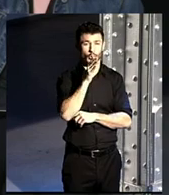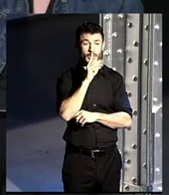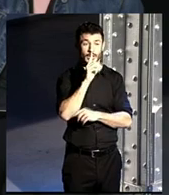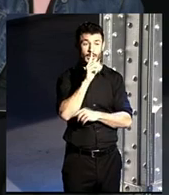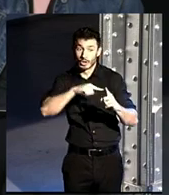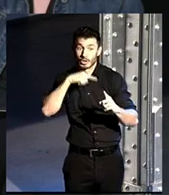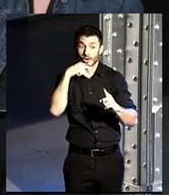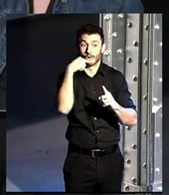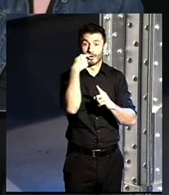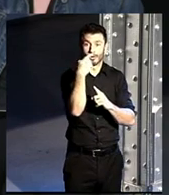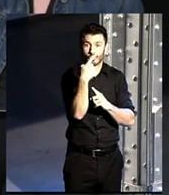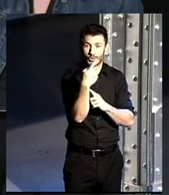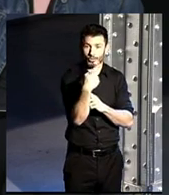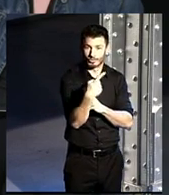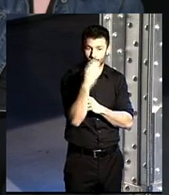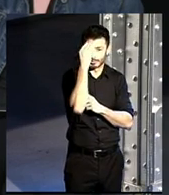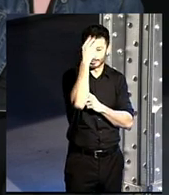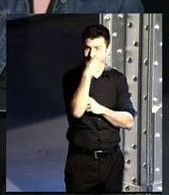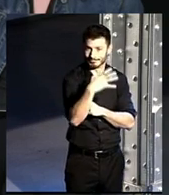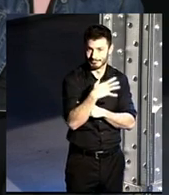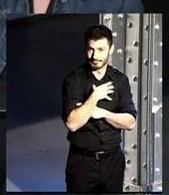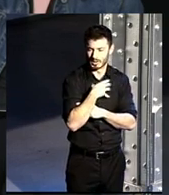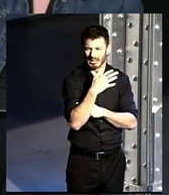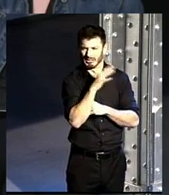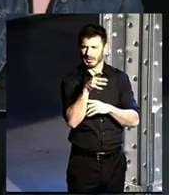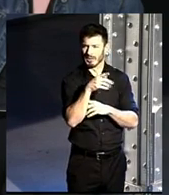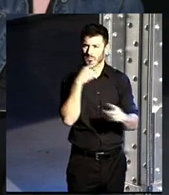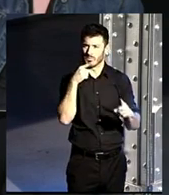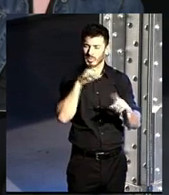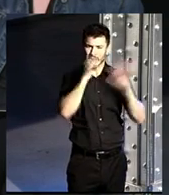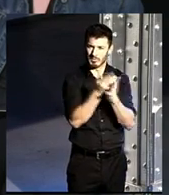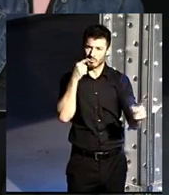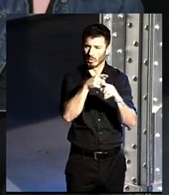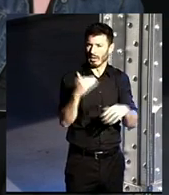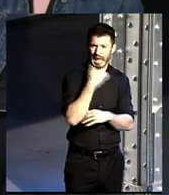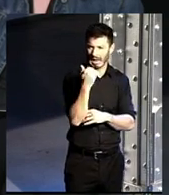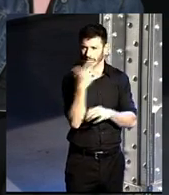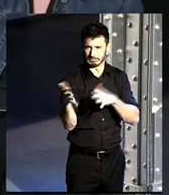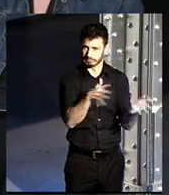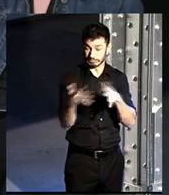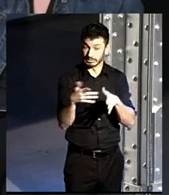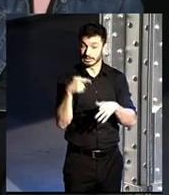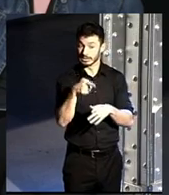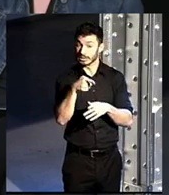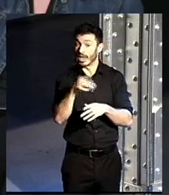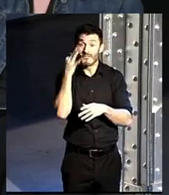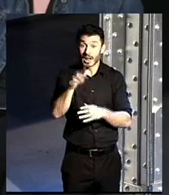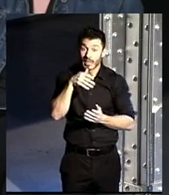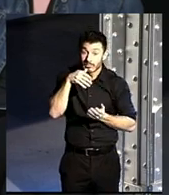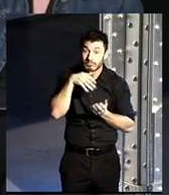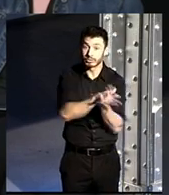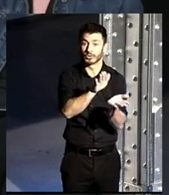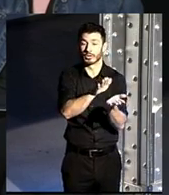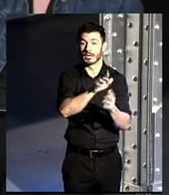consecuencias sobre el destino del mundo, algo así, que es descubrimiento prodigioso, se publicó en Francia, anónimo,